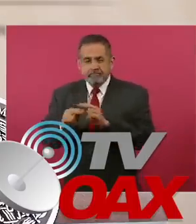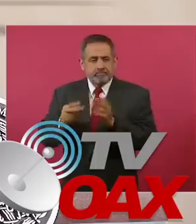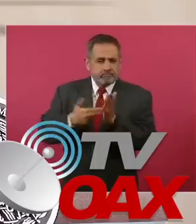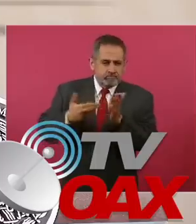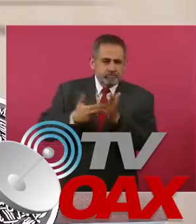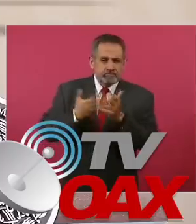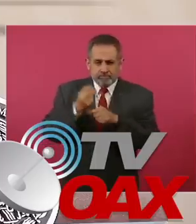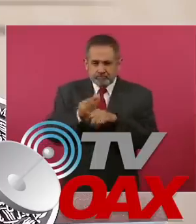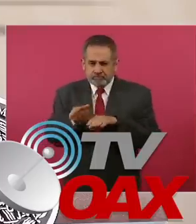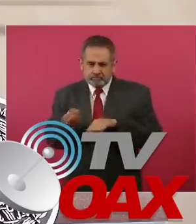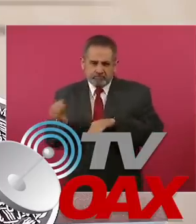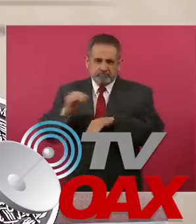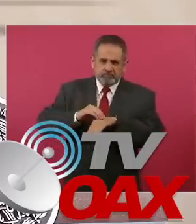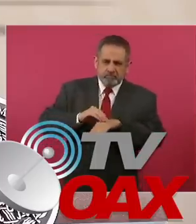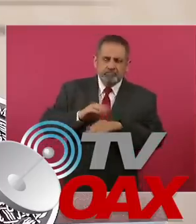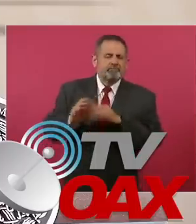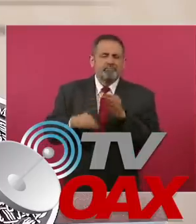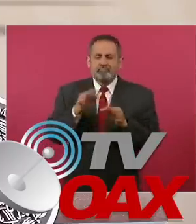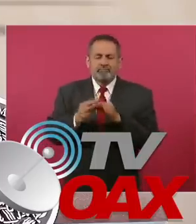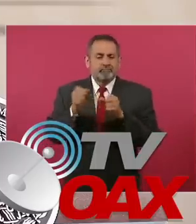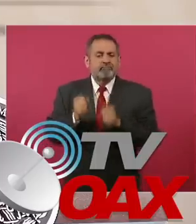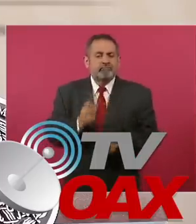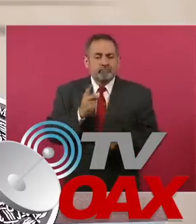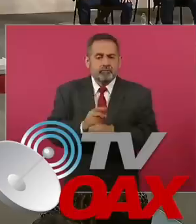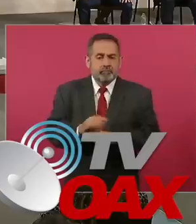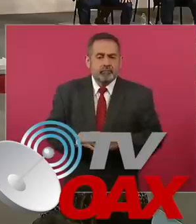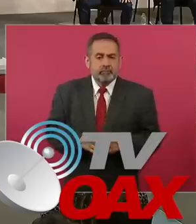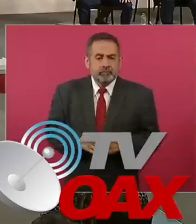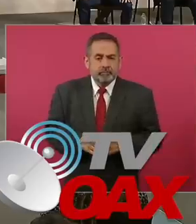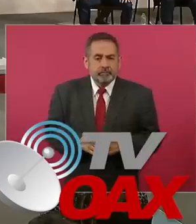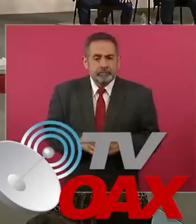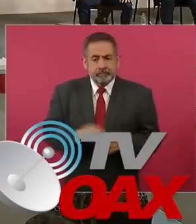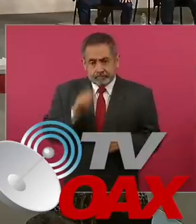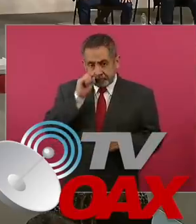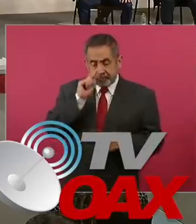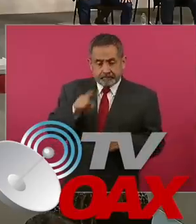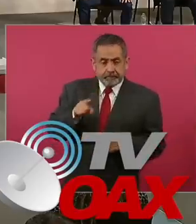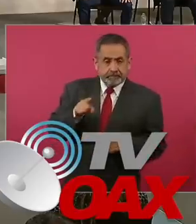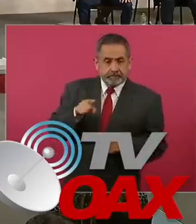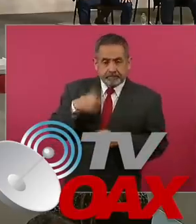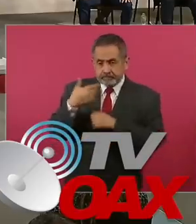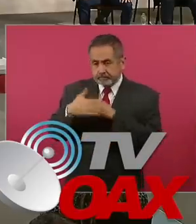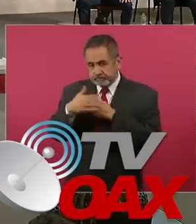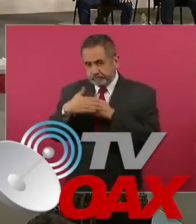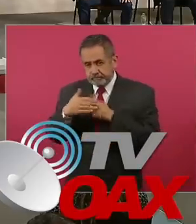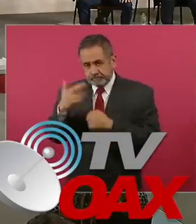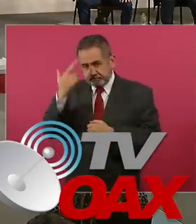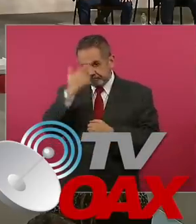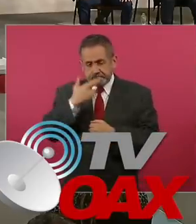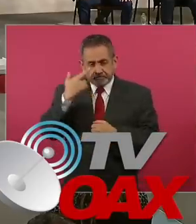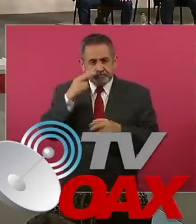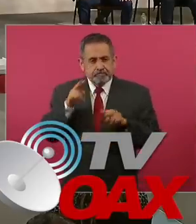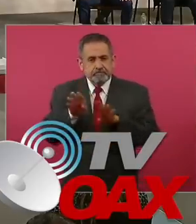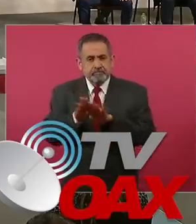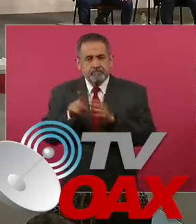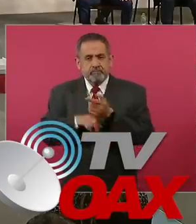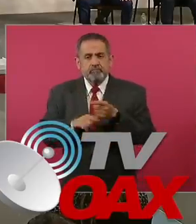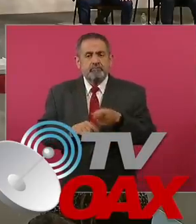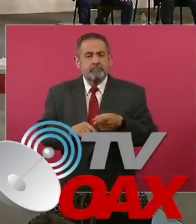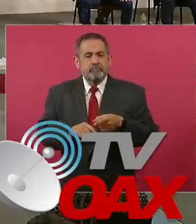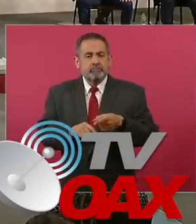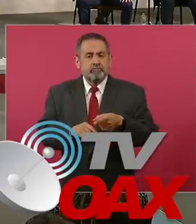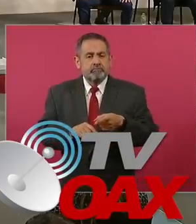de montaje del tren. También en la próxima vamos a verificar que tenemos hecho